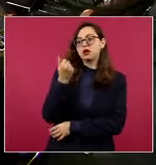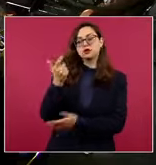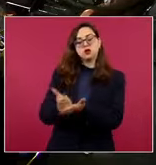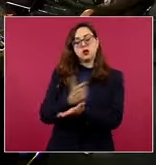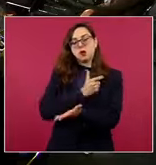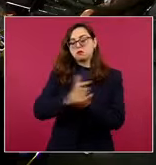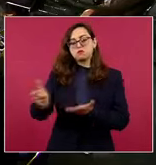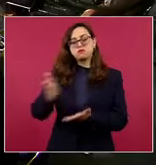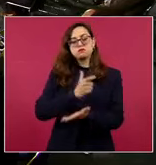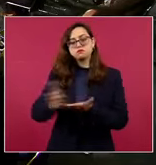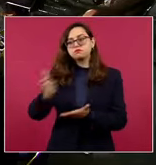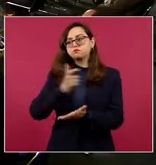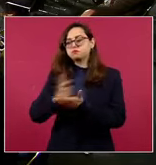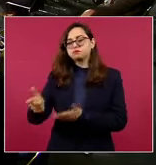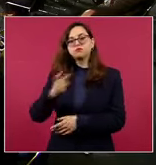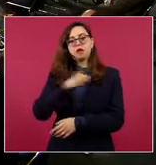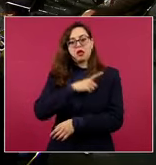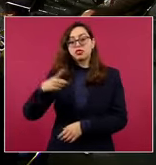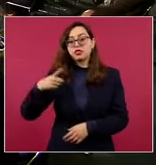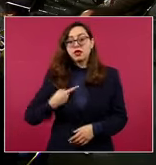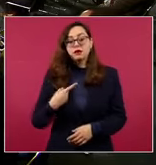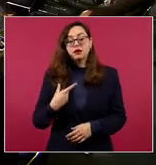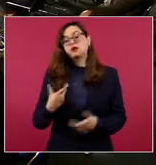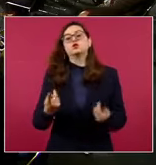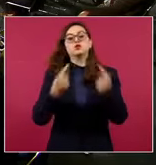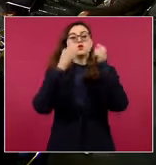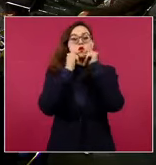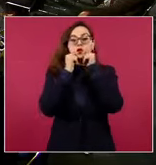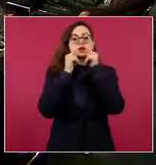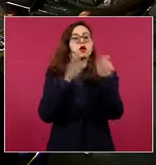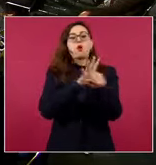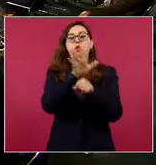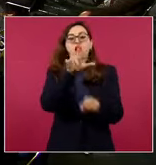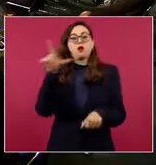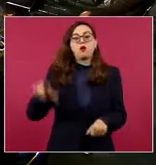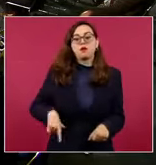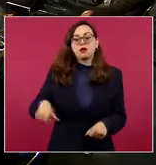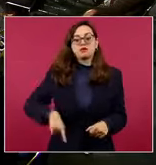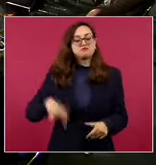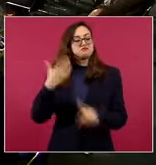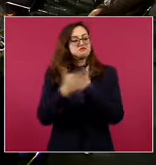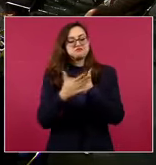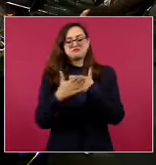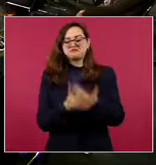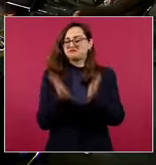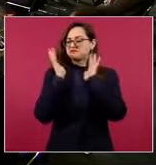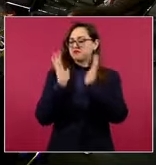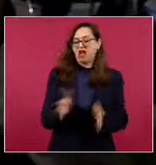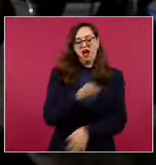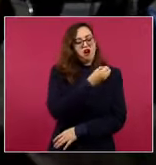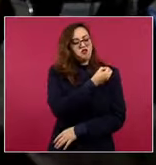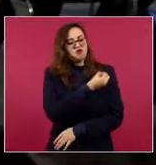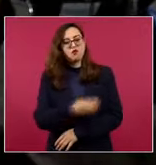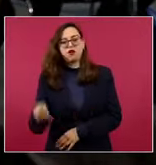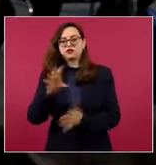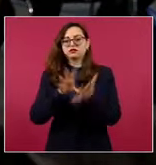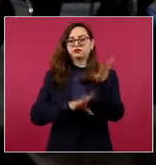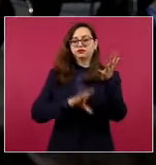tenía que aumentar el presupuesto para las pensiones, para las becas de estudiantes